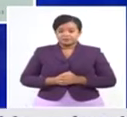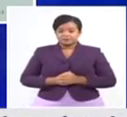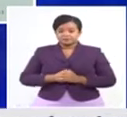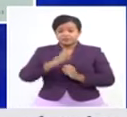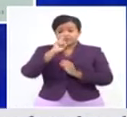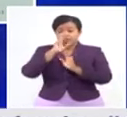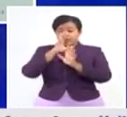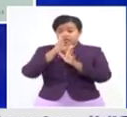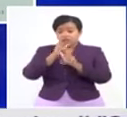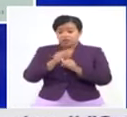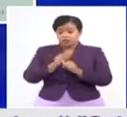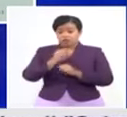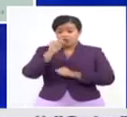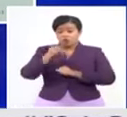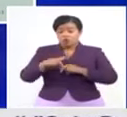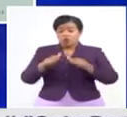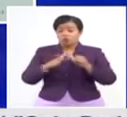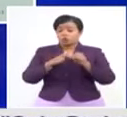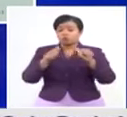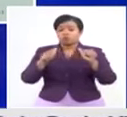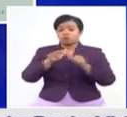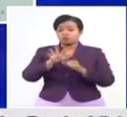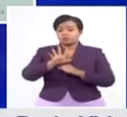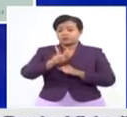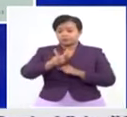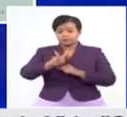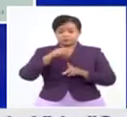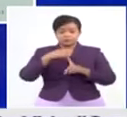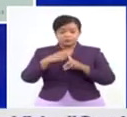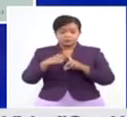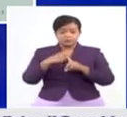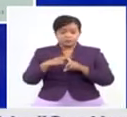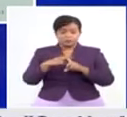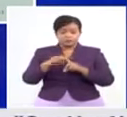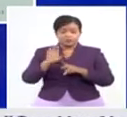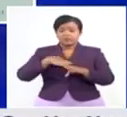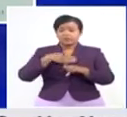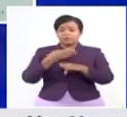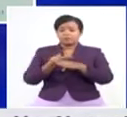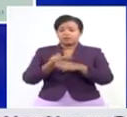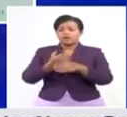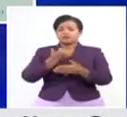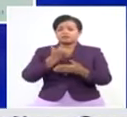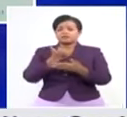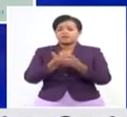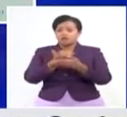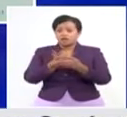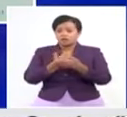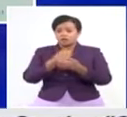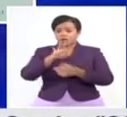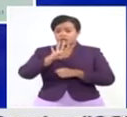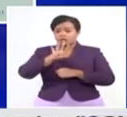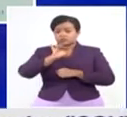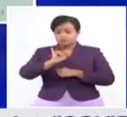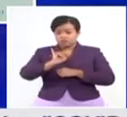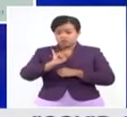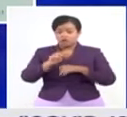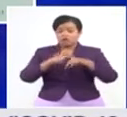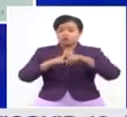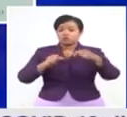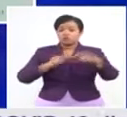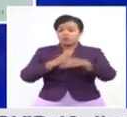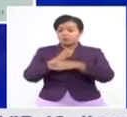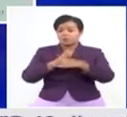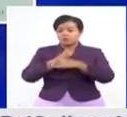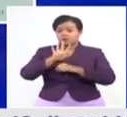las mayores cifras, 52 casos positivos, le sigue Yara con 46, Medialuna 45,